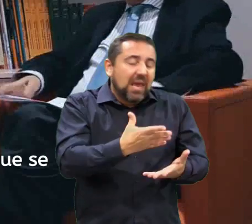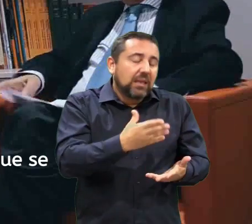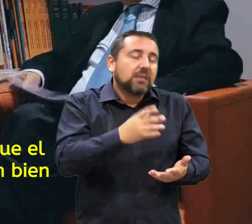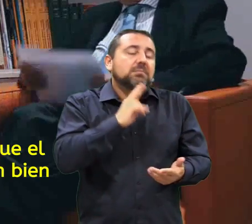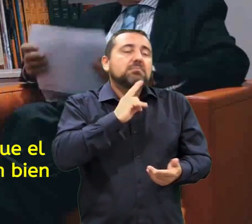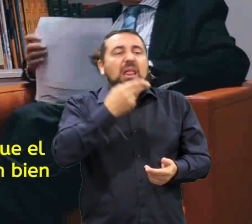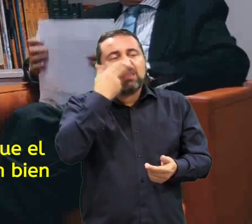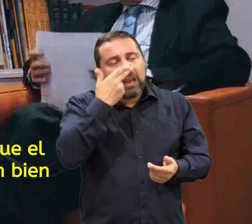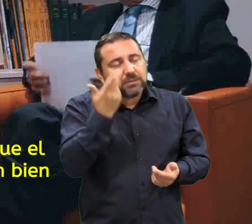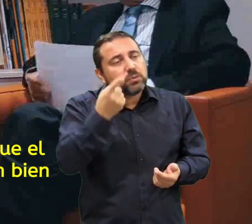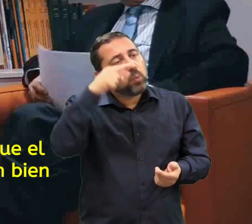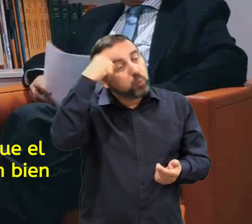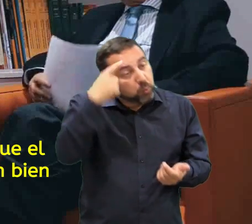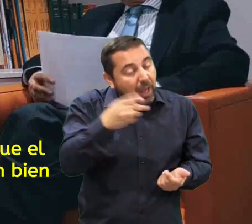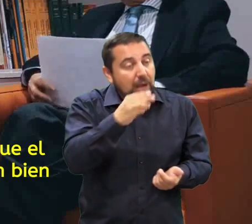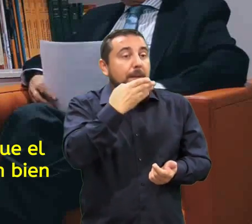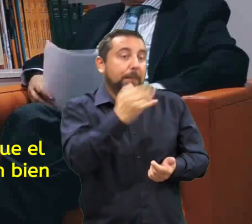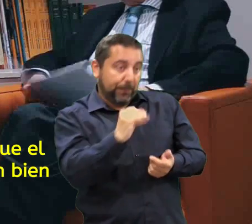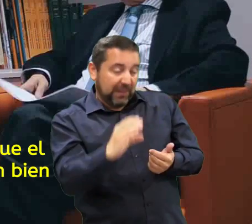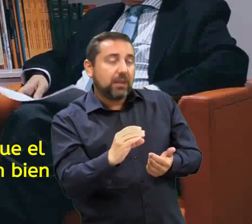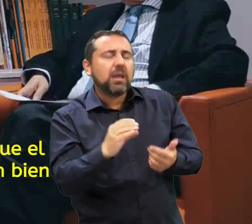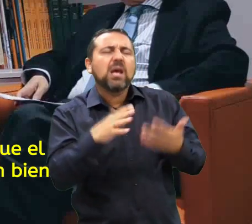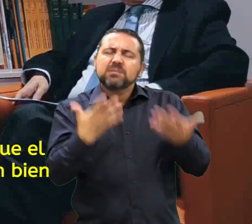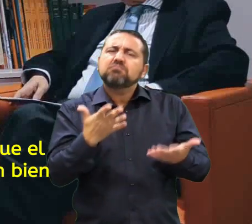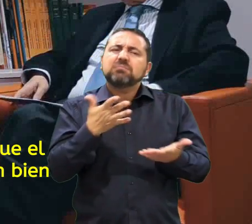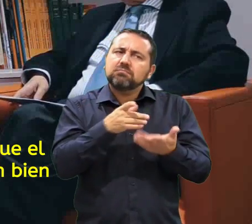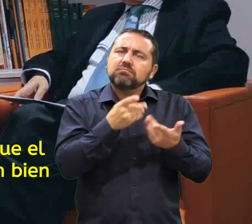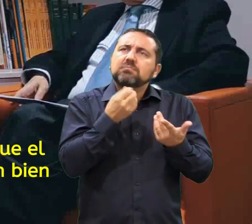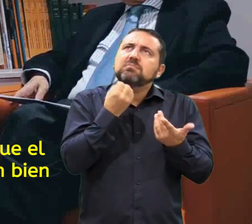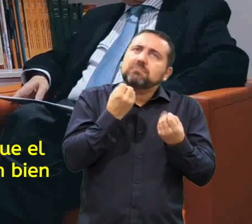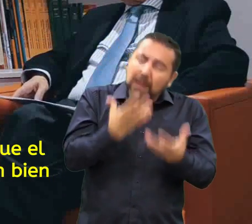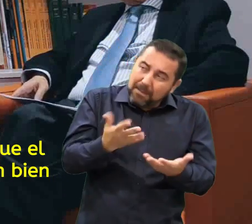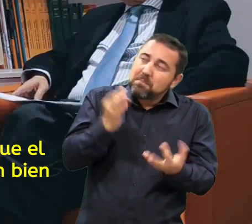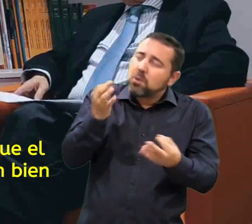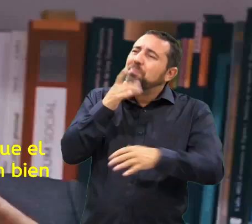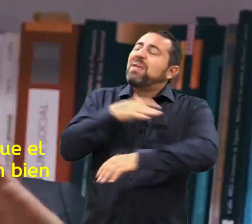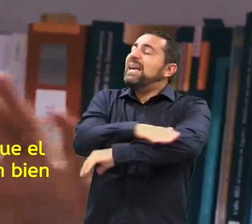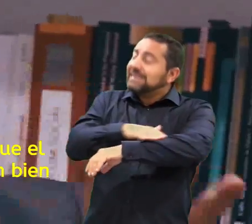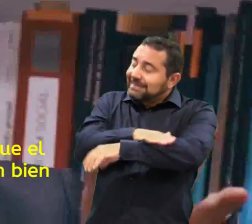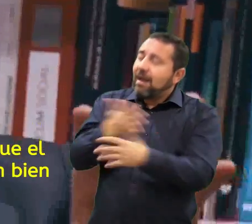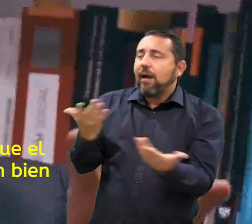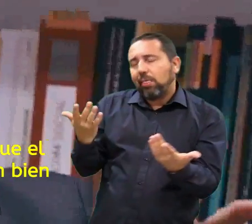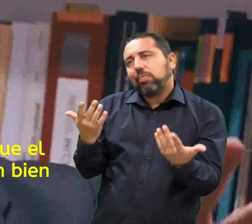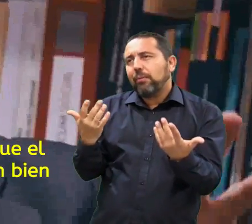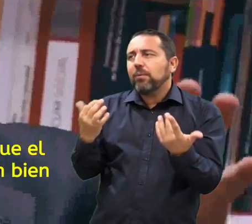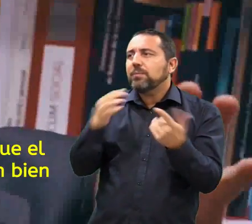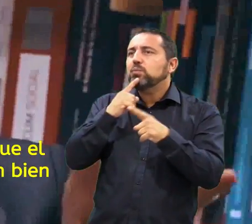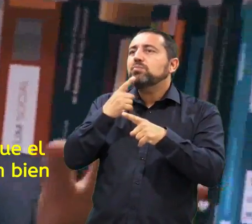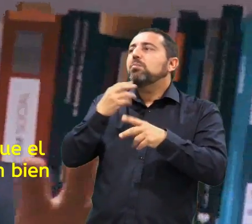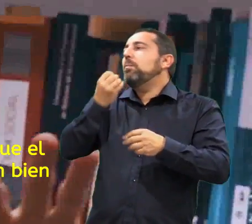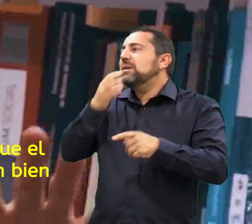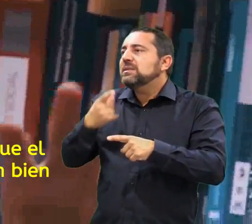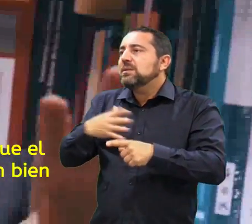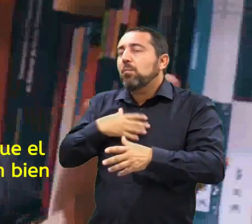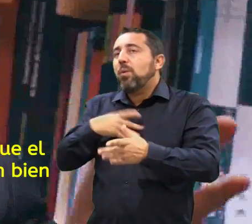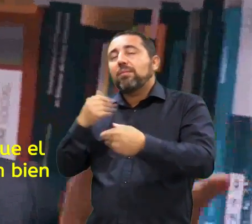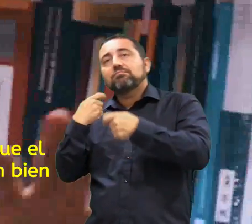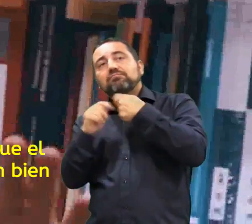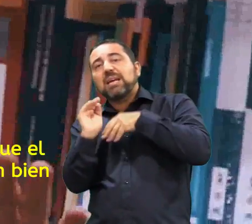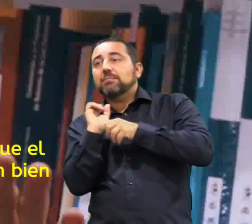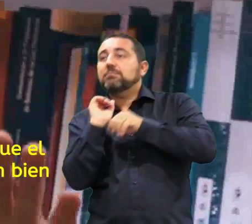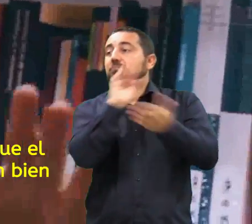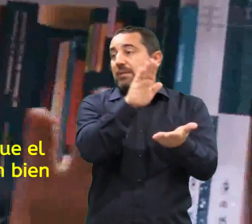cultural? El BIC, la declaración de bien de interés cultural. Ahí hay un lío también, porque el Estado tiene competencia para declarar un